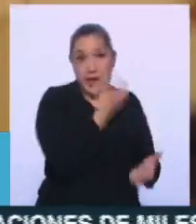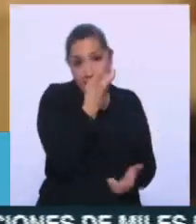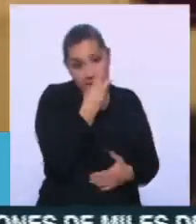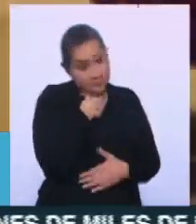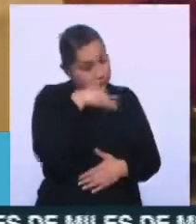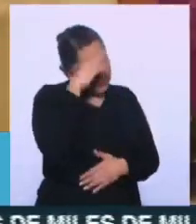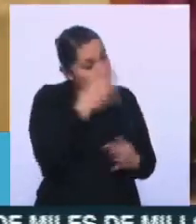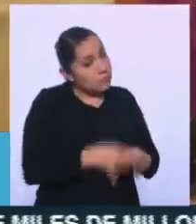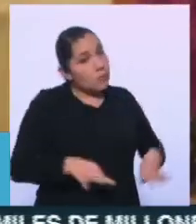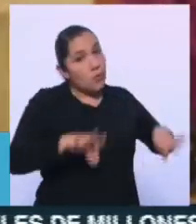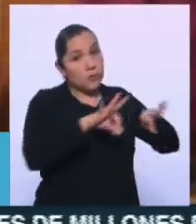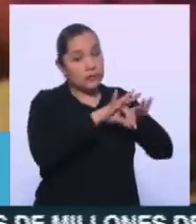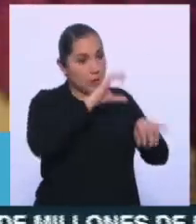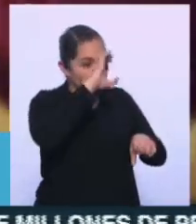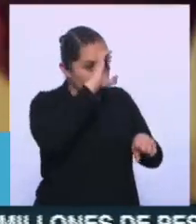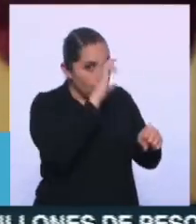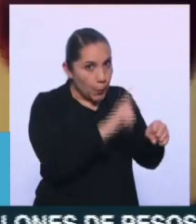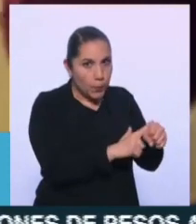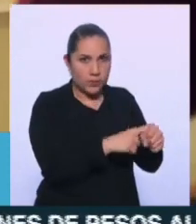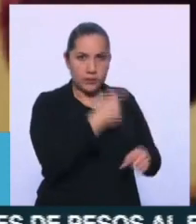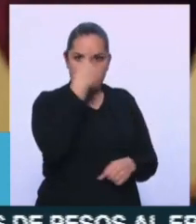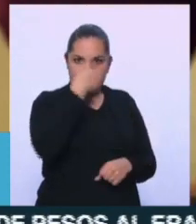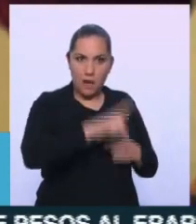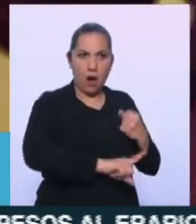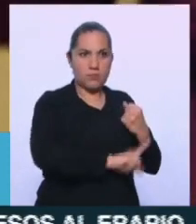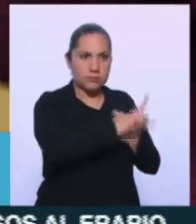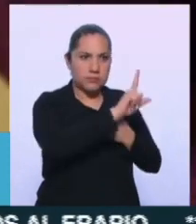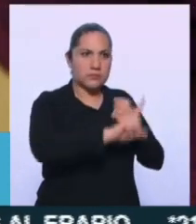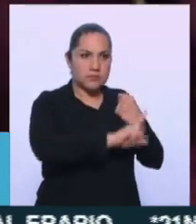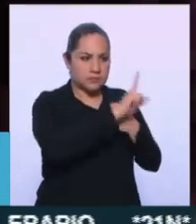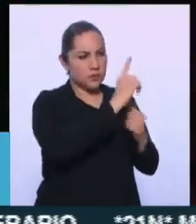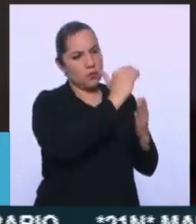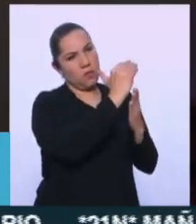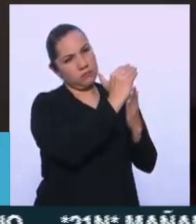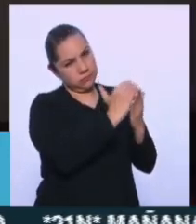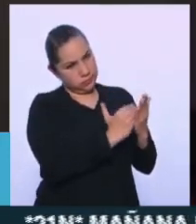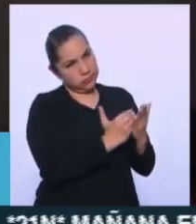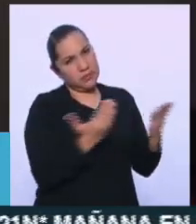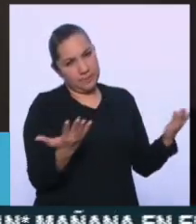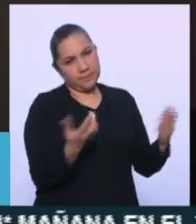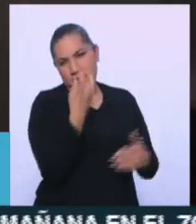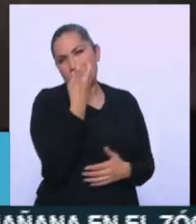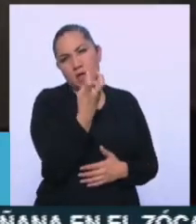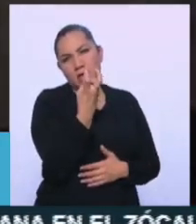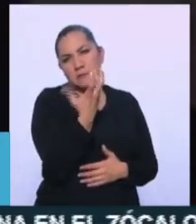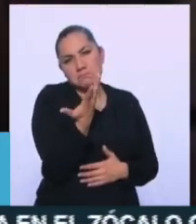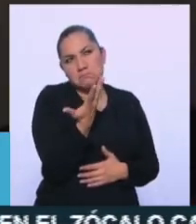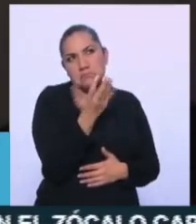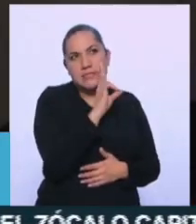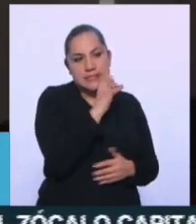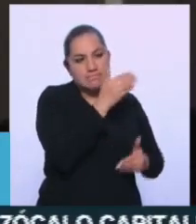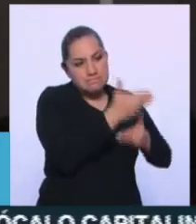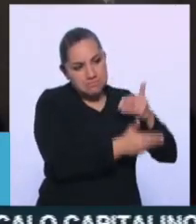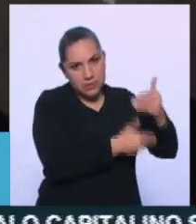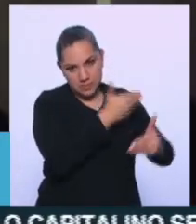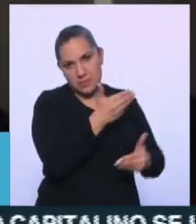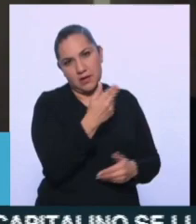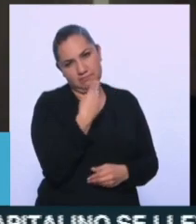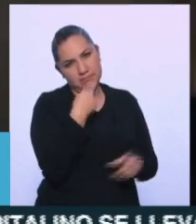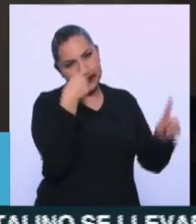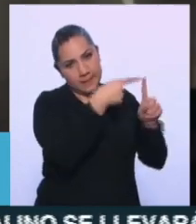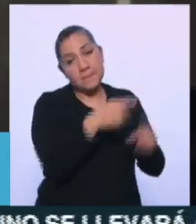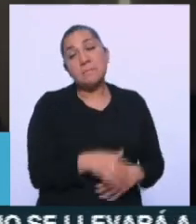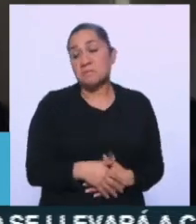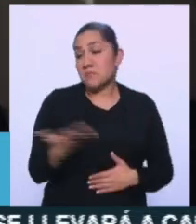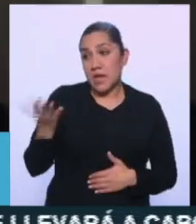estas problemáticas y sociales que no sea vivimos. solo visto incluso desde los ojos de los jóvenes, sino también seguramente por ahí habrá alguna persona mayor que diga, yo